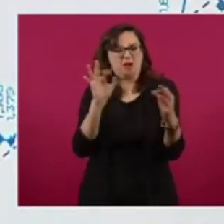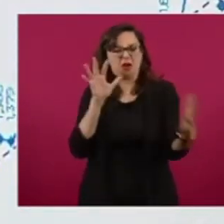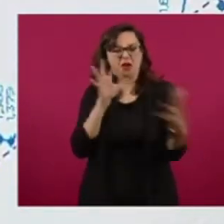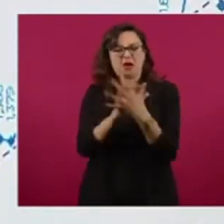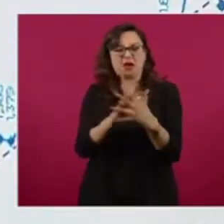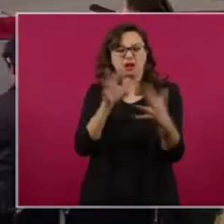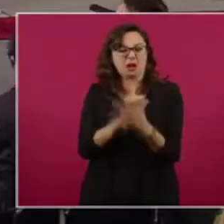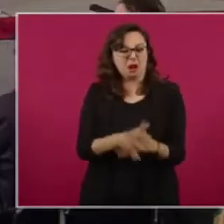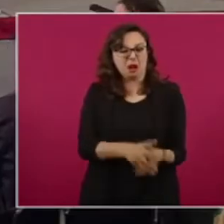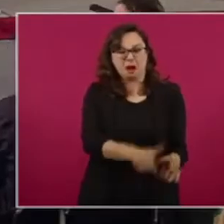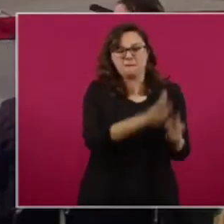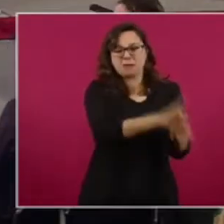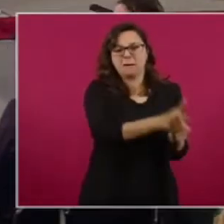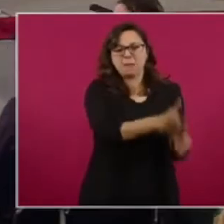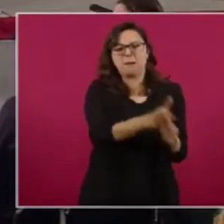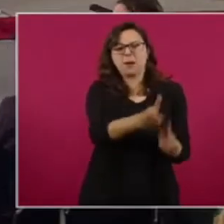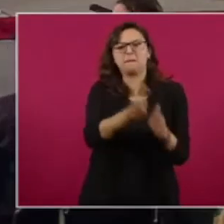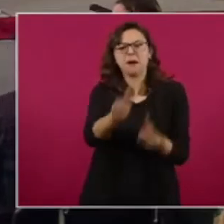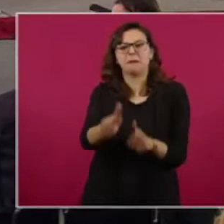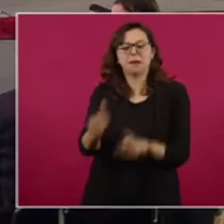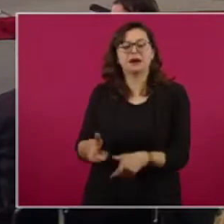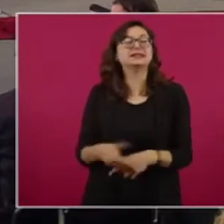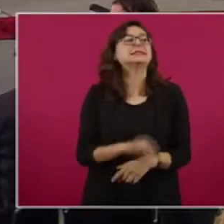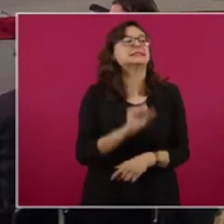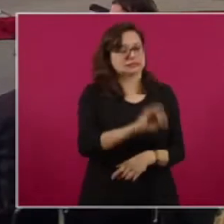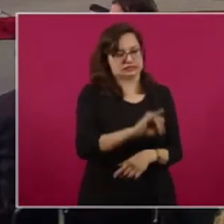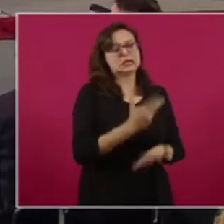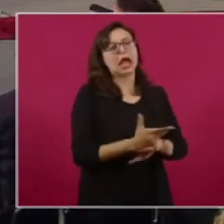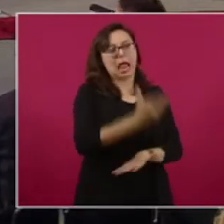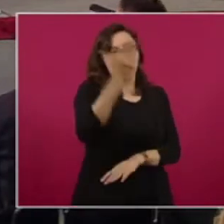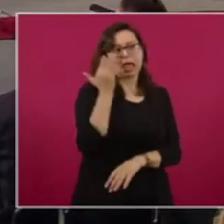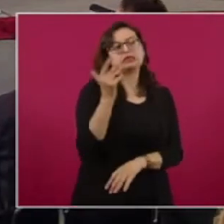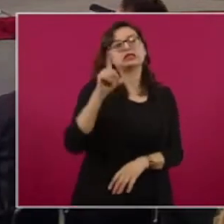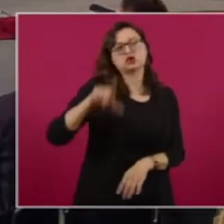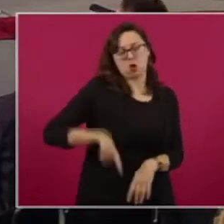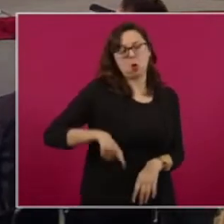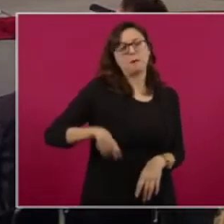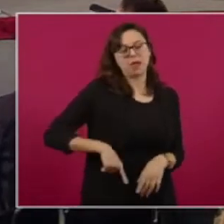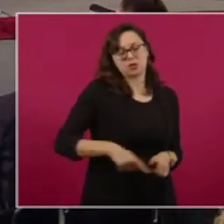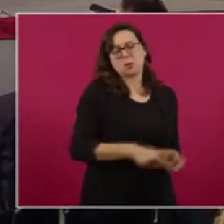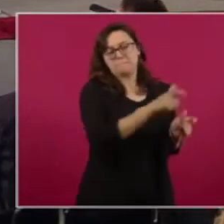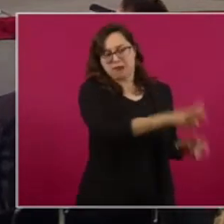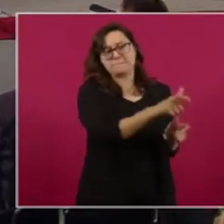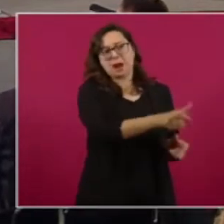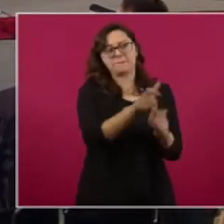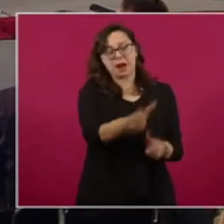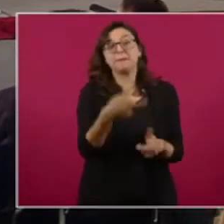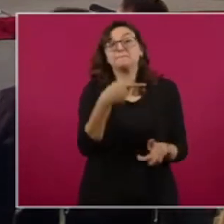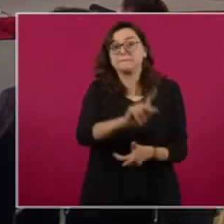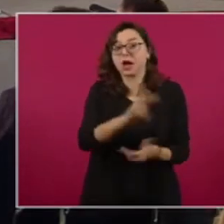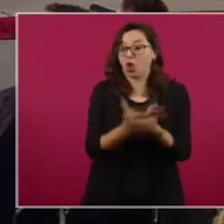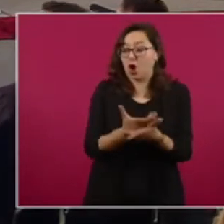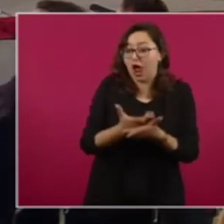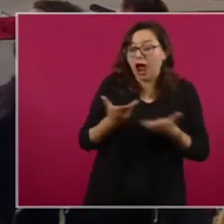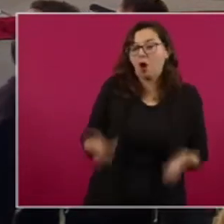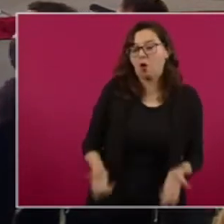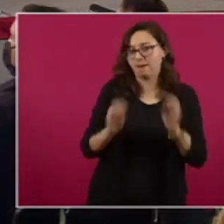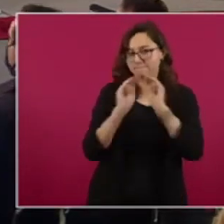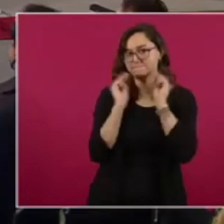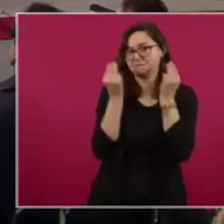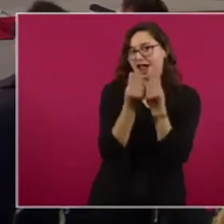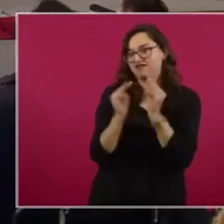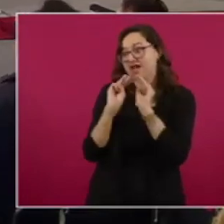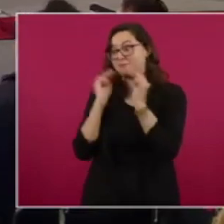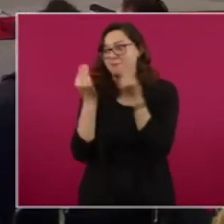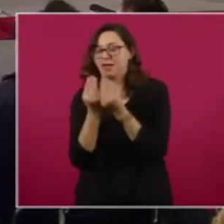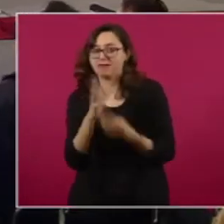Eran masacres a manos del Estado, ahora lo que seguimos viendo son masacres por el enfrentamiento entre los grupos criminales, pero en medio está la sociedad, presidente. O sea, sí,